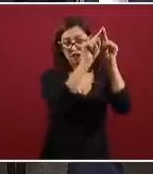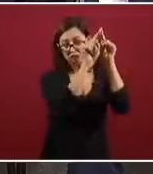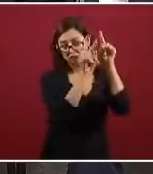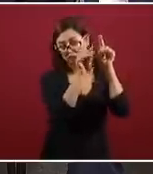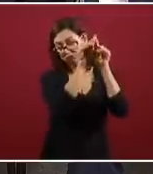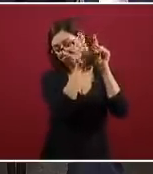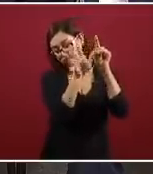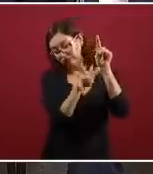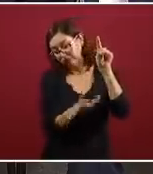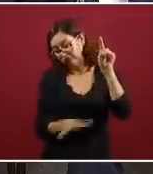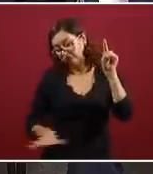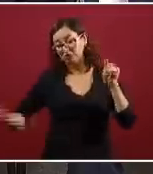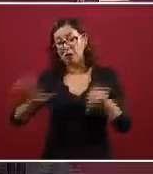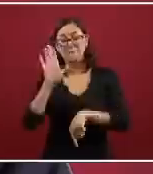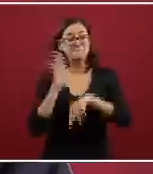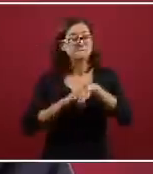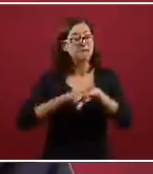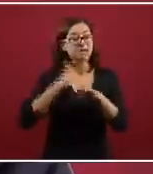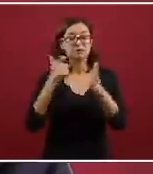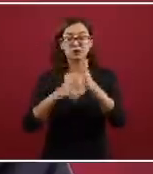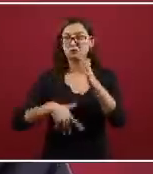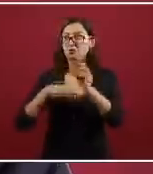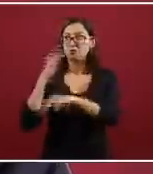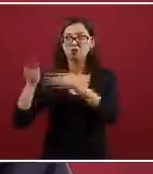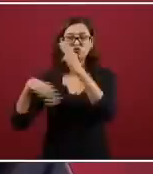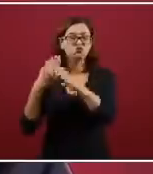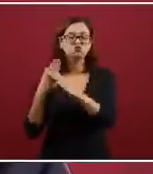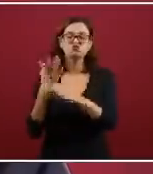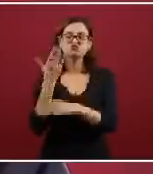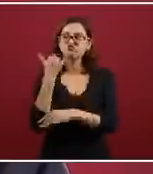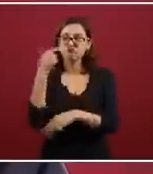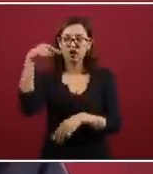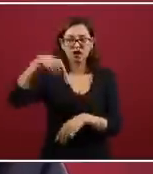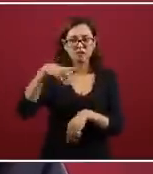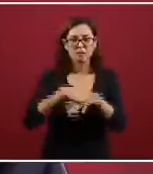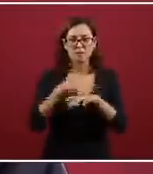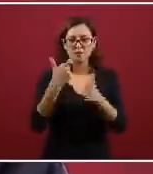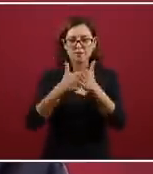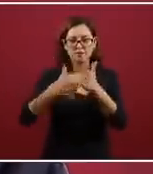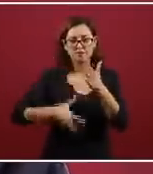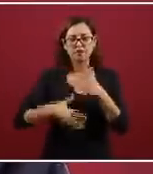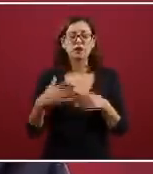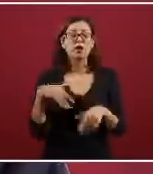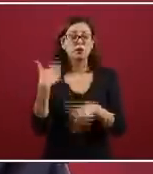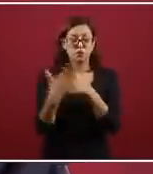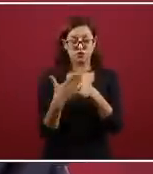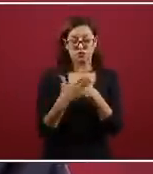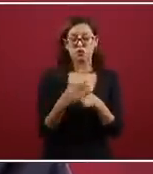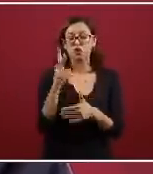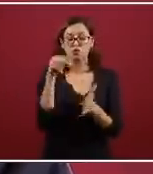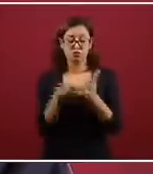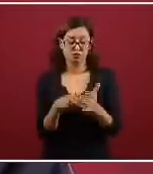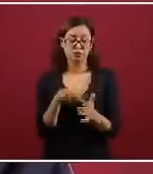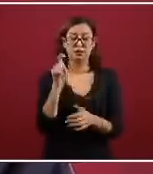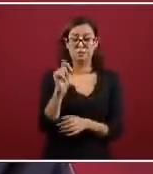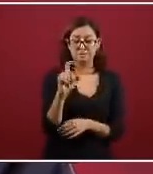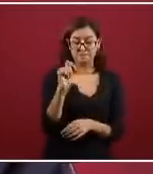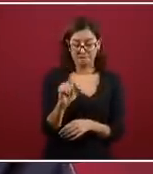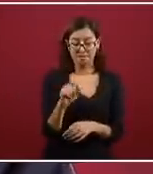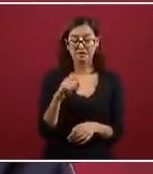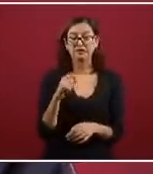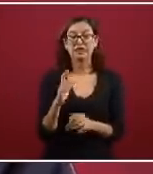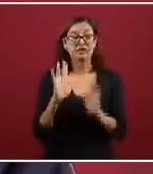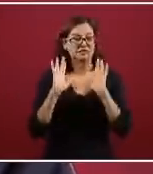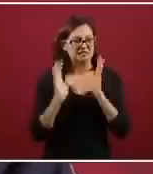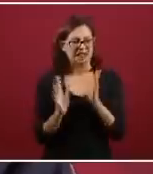mundo. Cuando nuestra red troncal esté terminada en el primer semestre del 2020, podremos suministrar